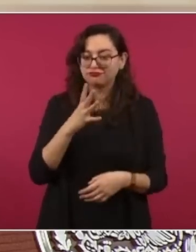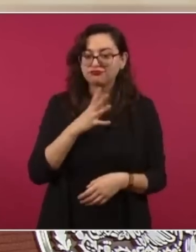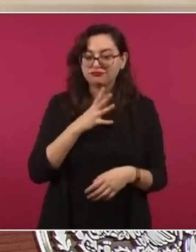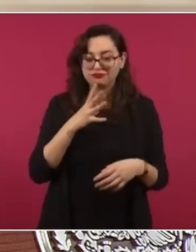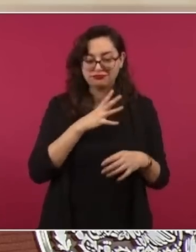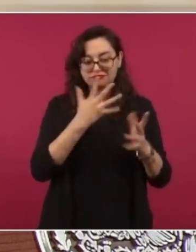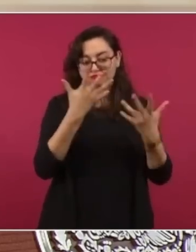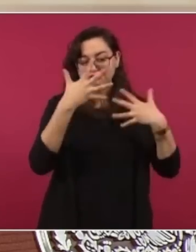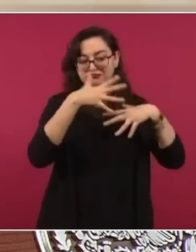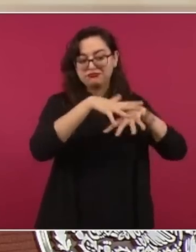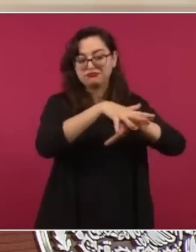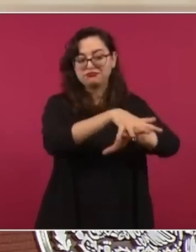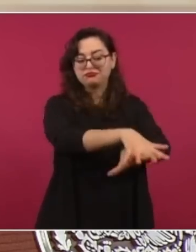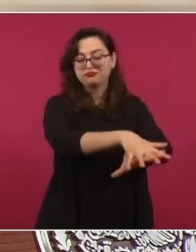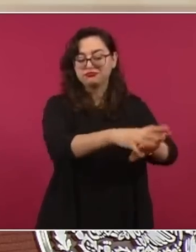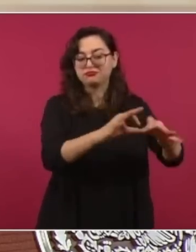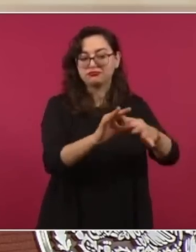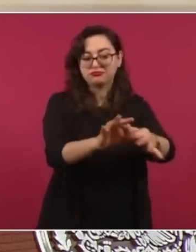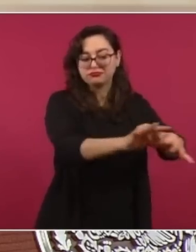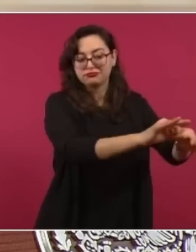entrelazada,